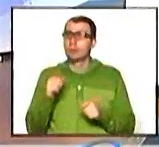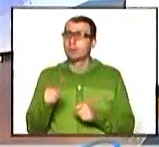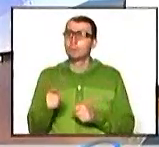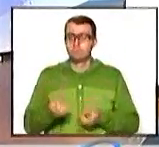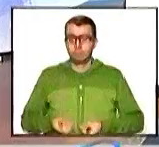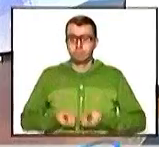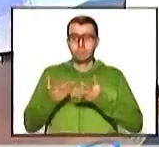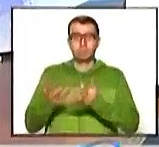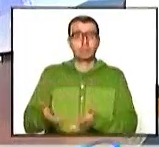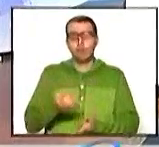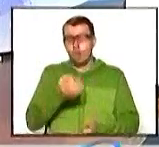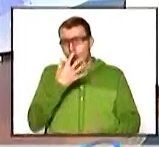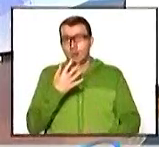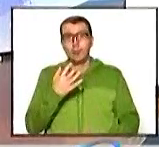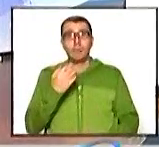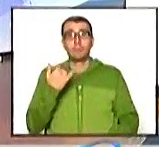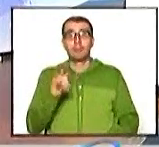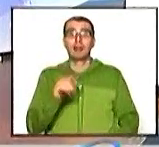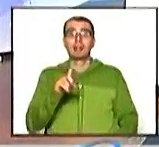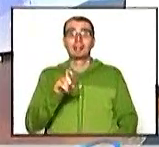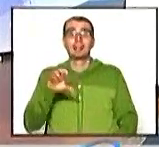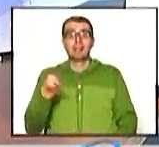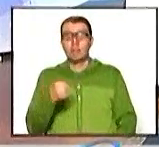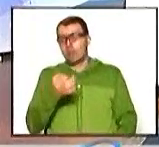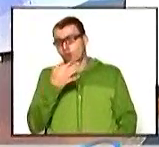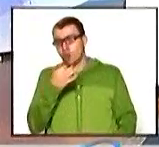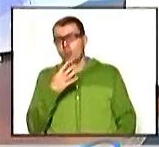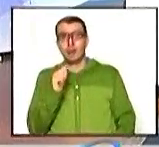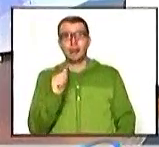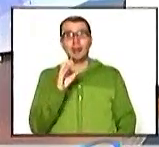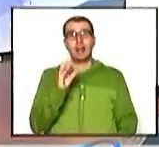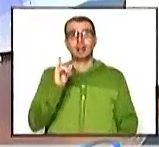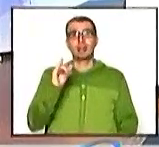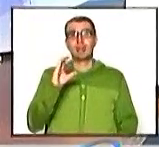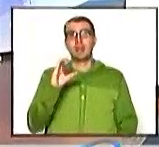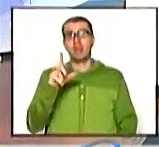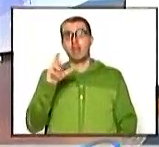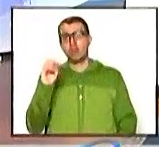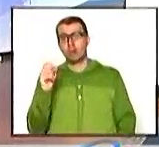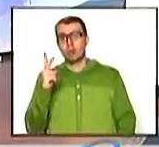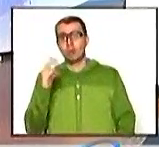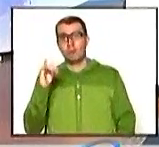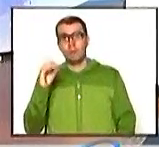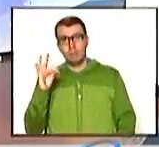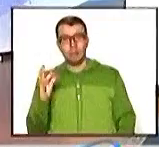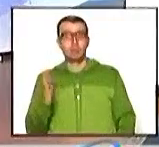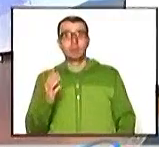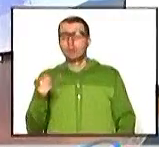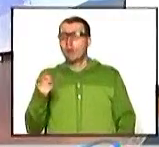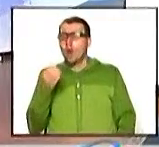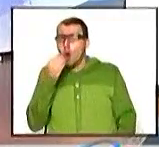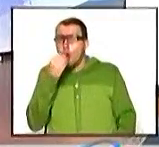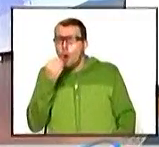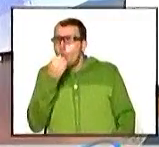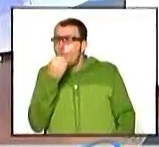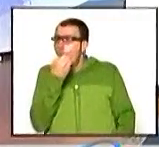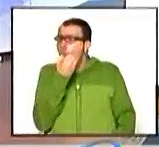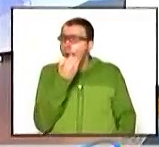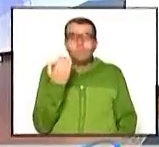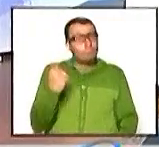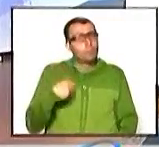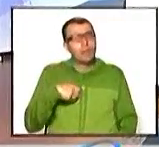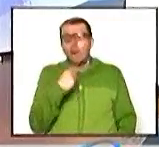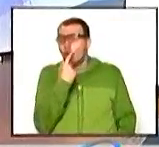aciclovir. Ya se tomó 60 pastillas de aciclovir y él le siguen saliendo vejigas. Uh-huh. Bueno,